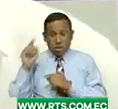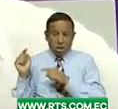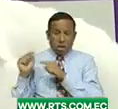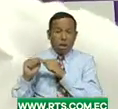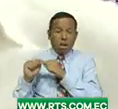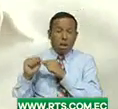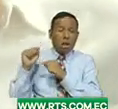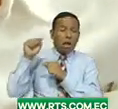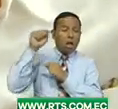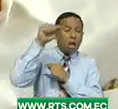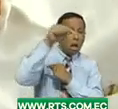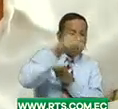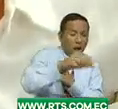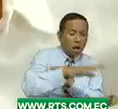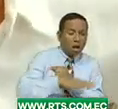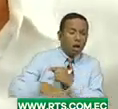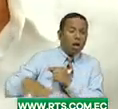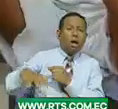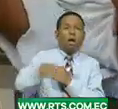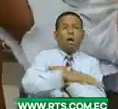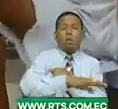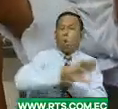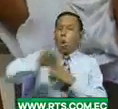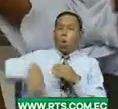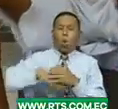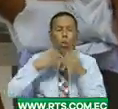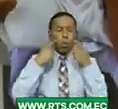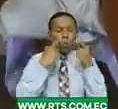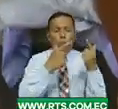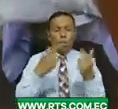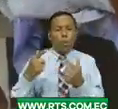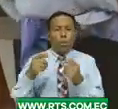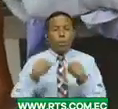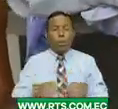cantonal hasta la zona rural. Informó Maite Morán.